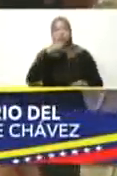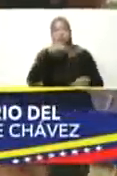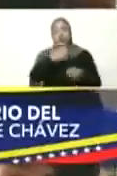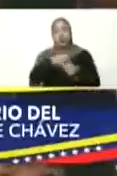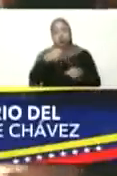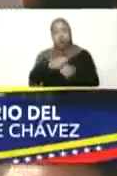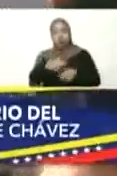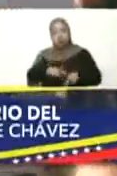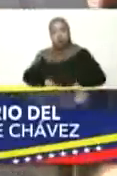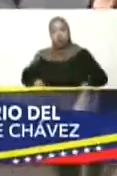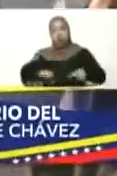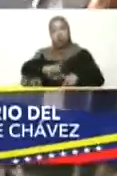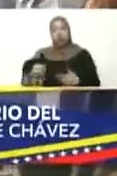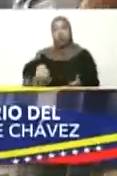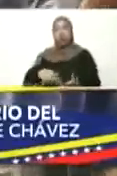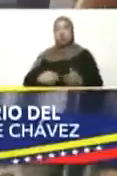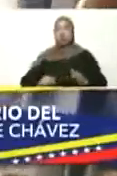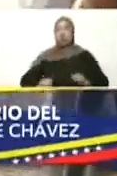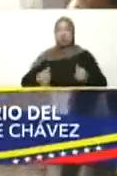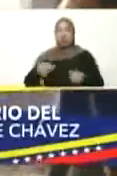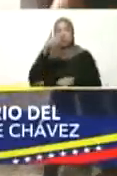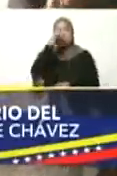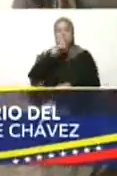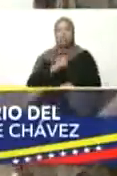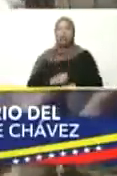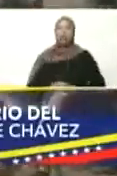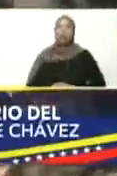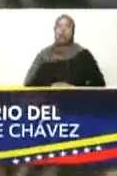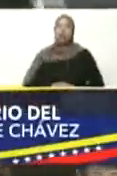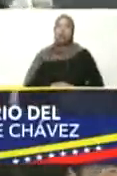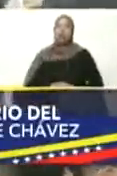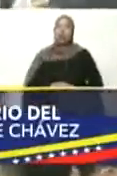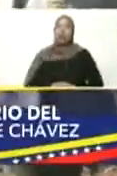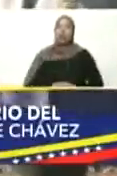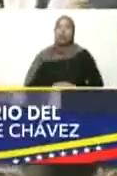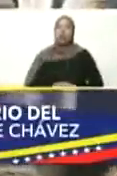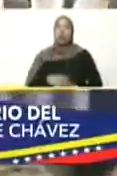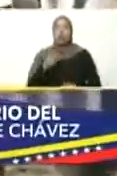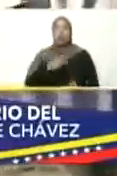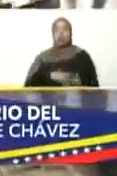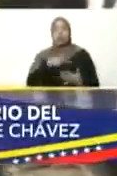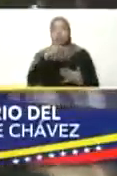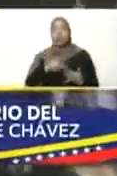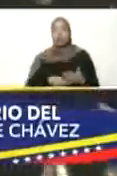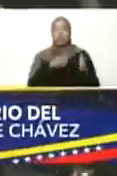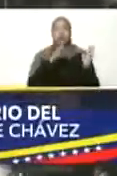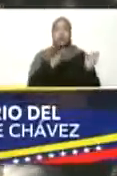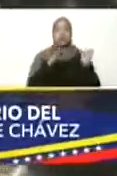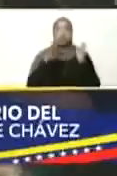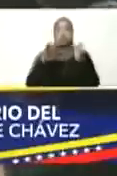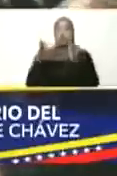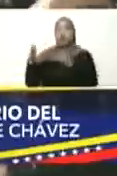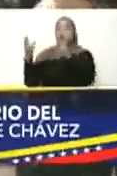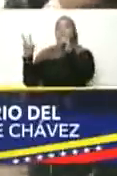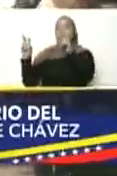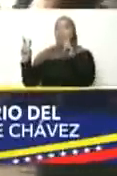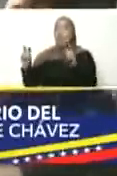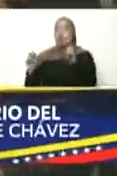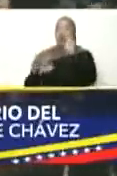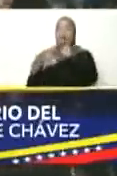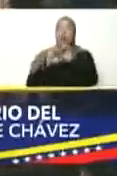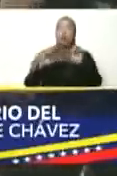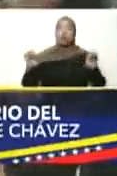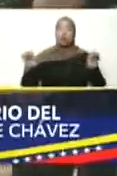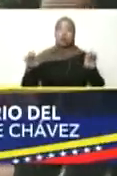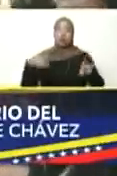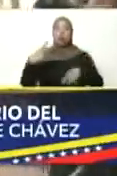Bueno, nosotros empezamos el año pasado con una propuesta nueva. Nosotros entendemos que la educación